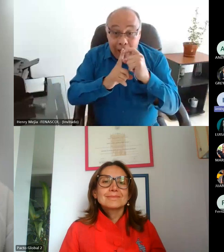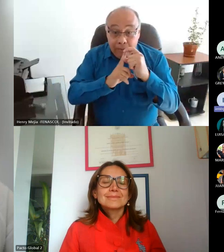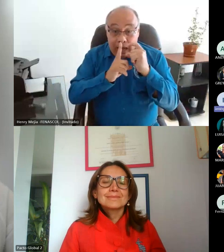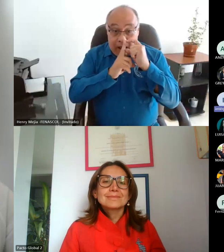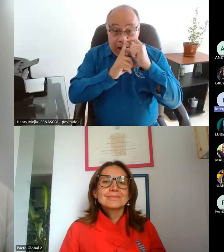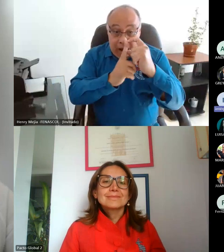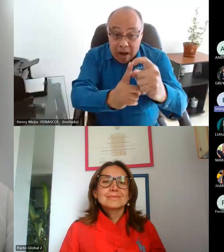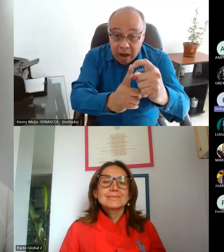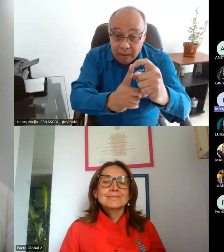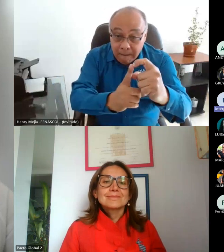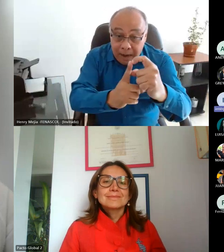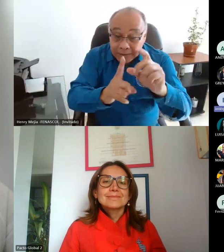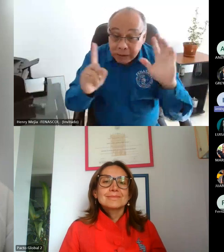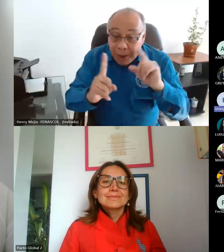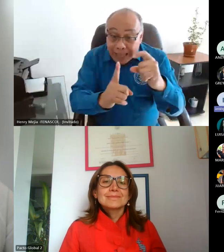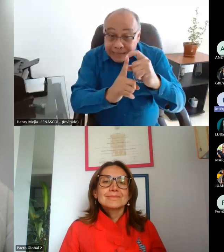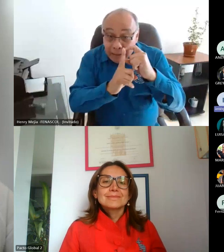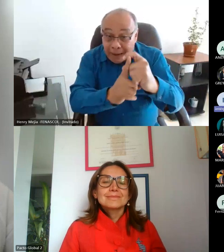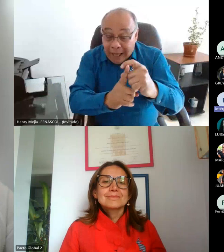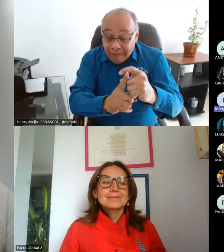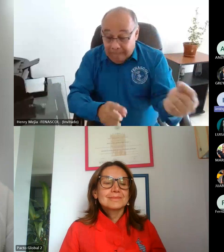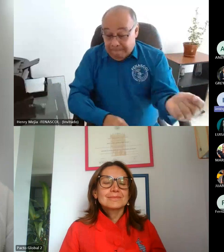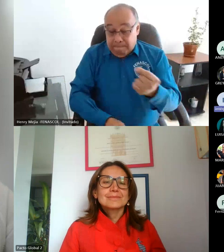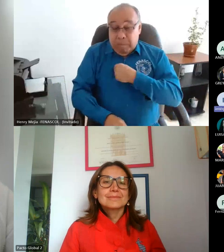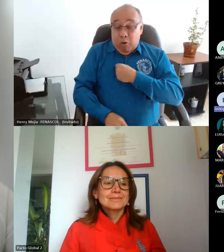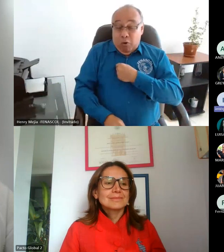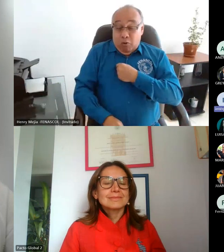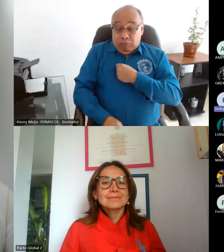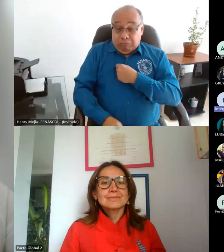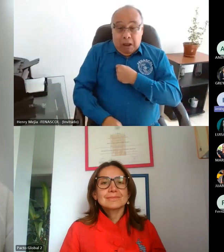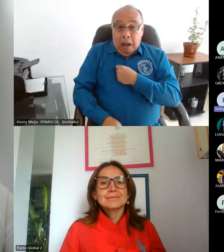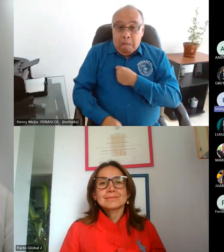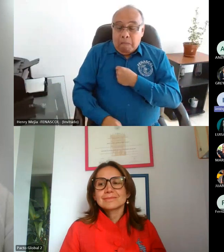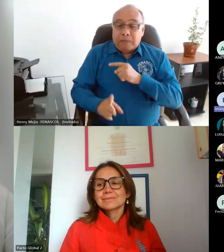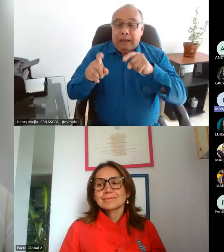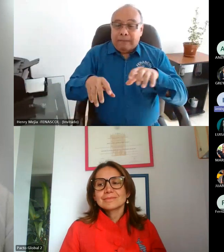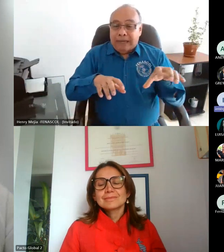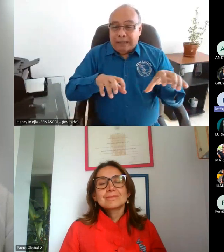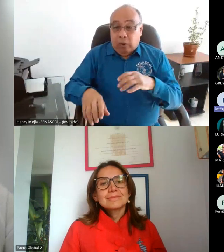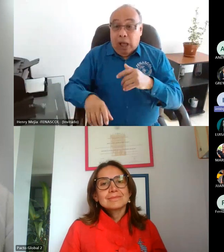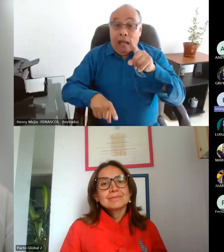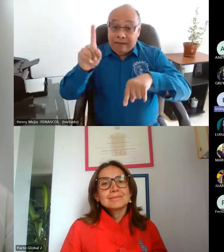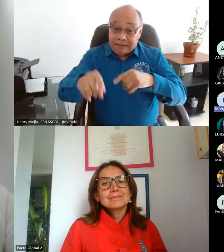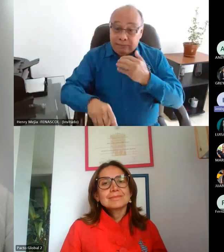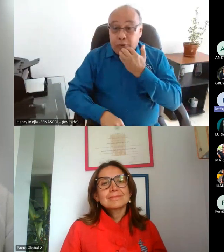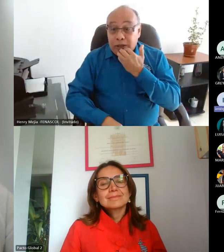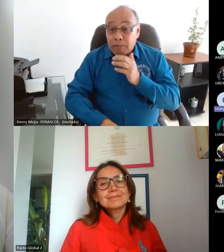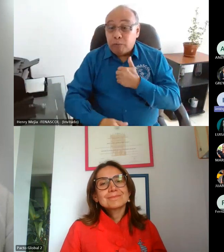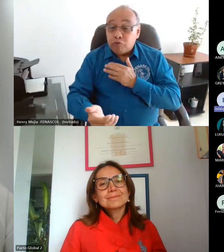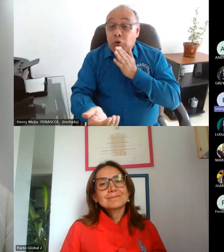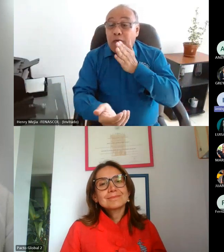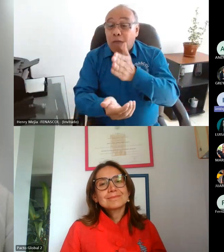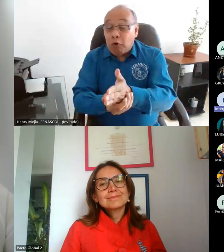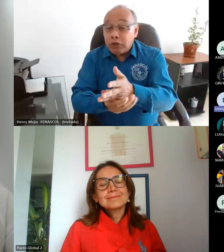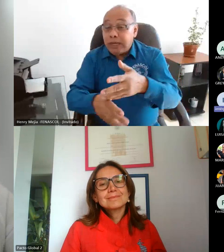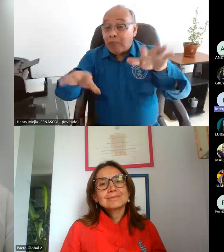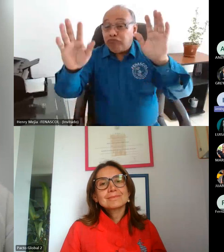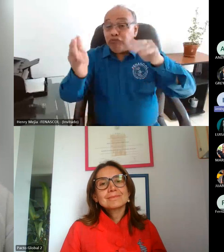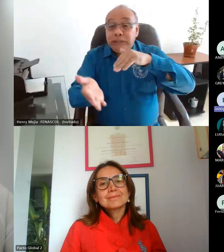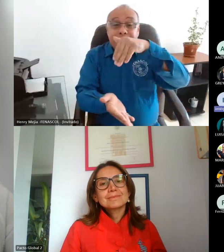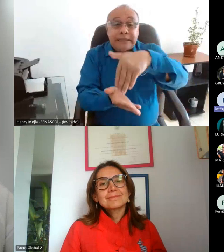alrededor que no solamente parten desde esas palabras que no son adecuadas sí sino también las